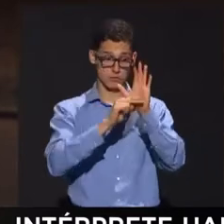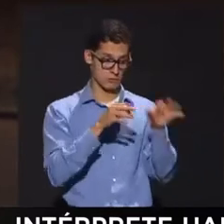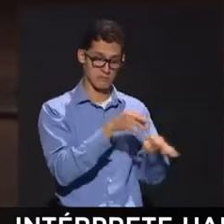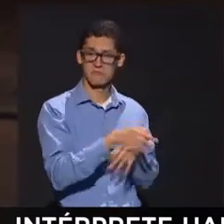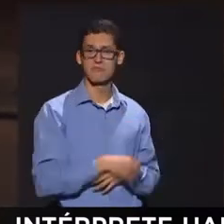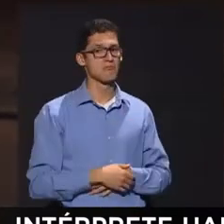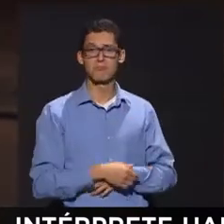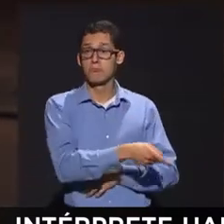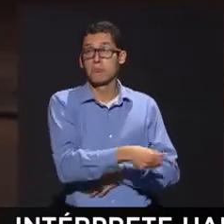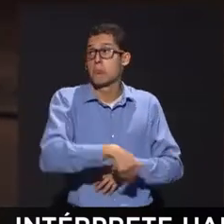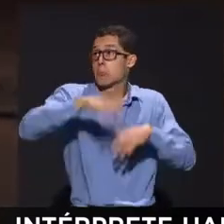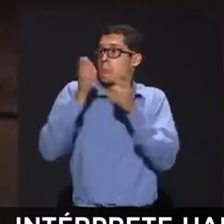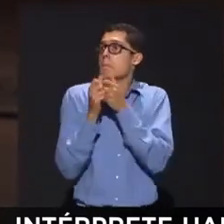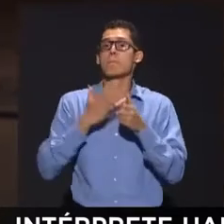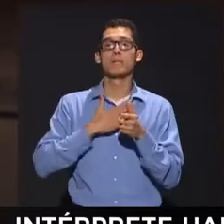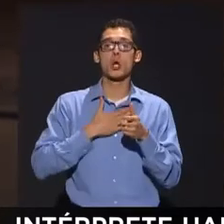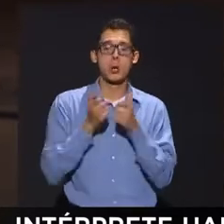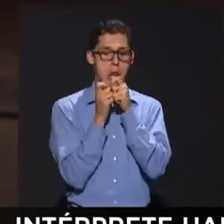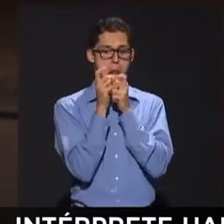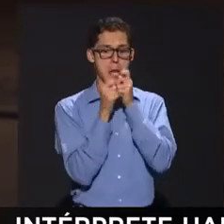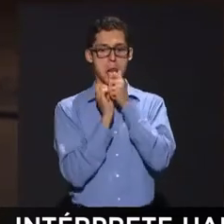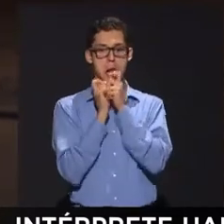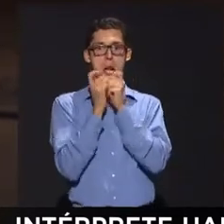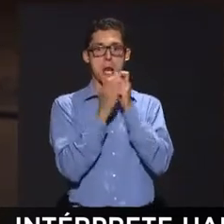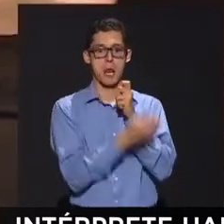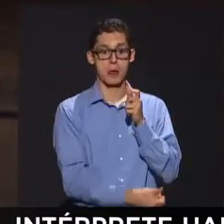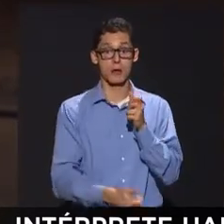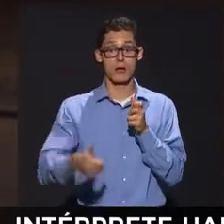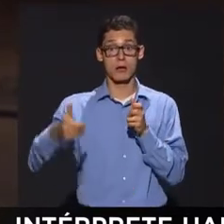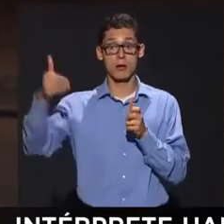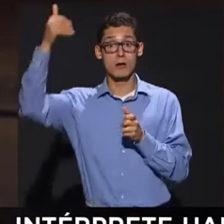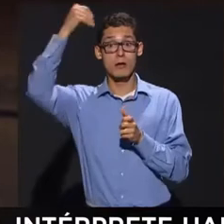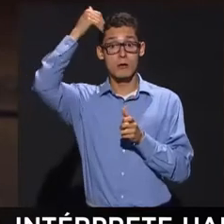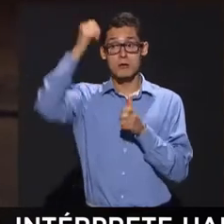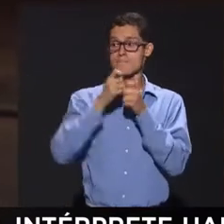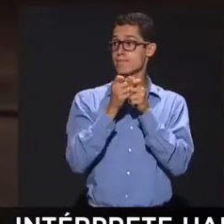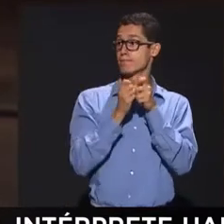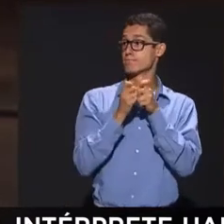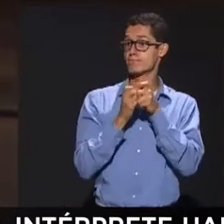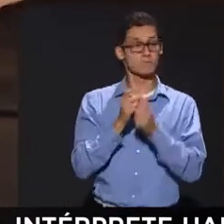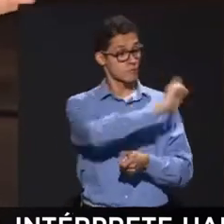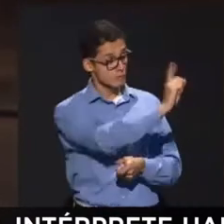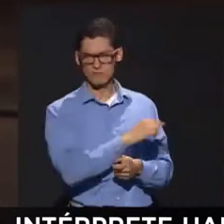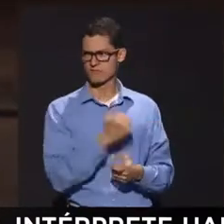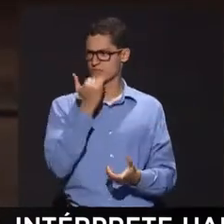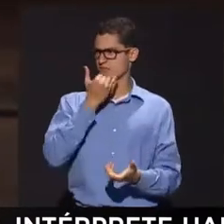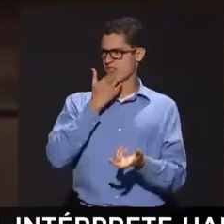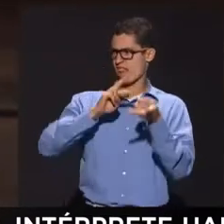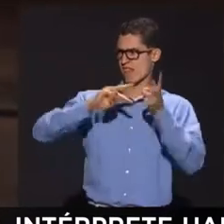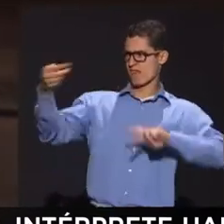tipo de reglas, y eso es importante, poner el límite. Puede que la niña esté muy amañada y que haya